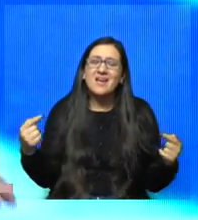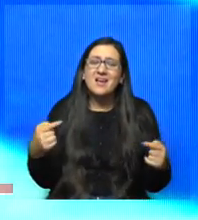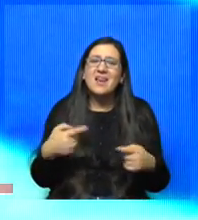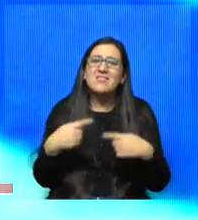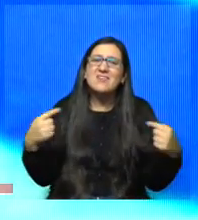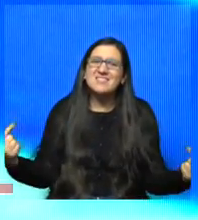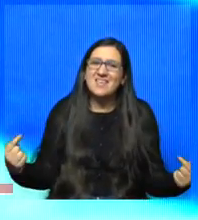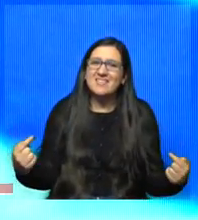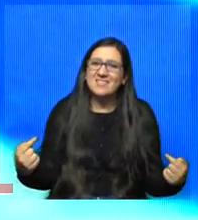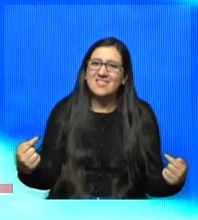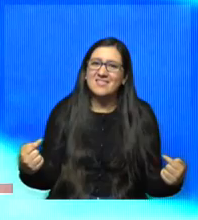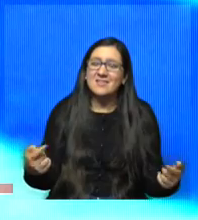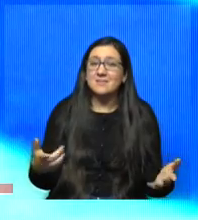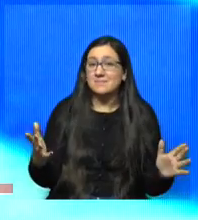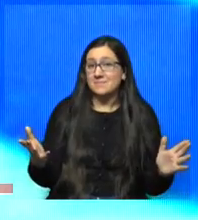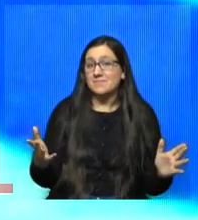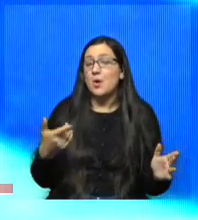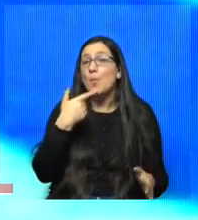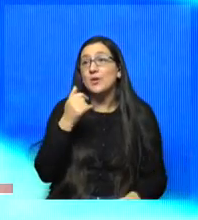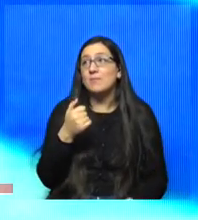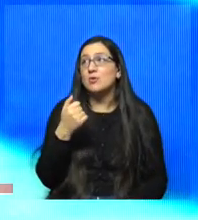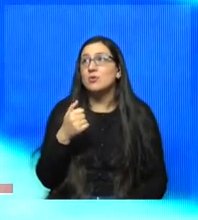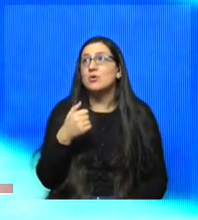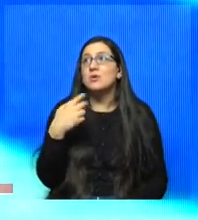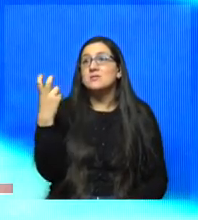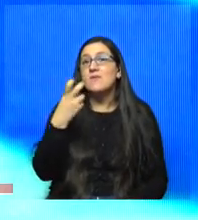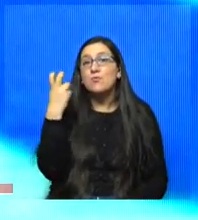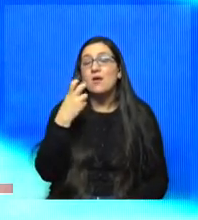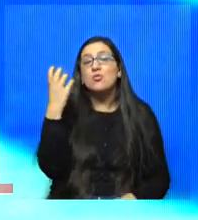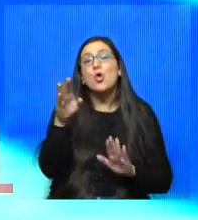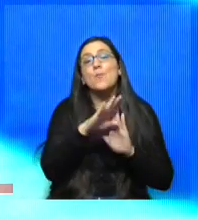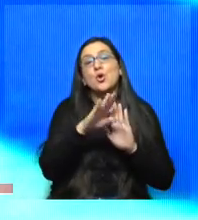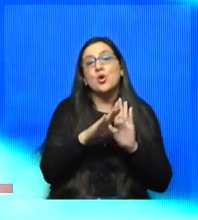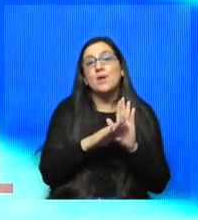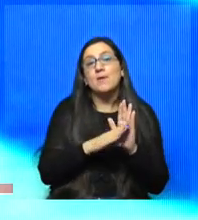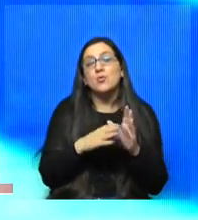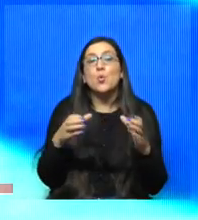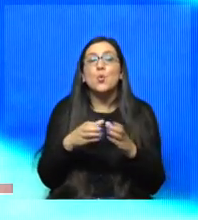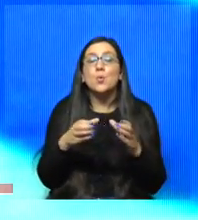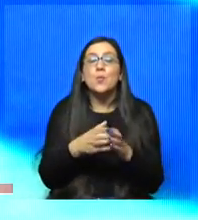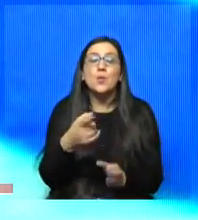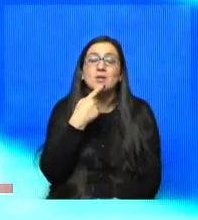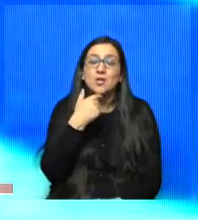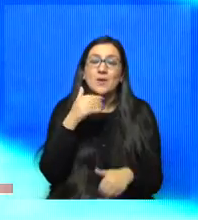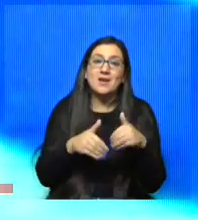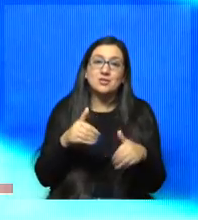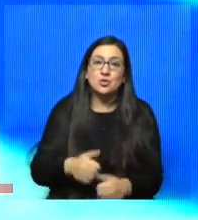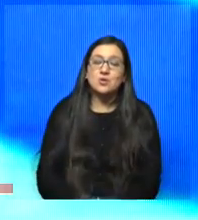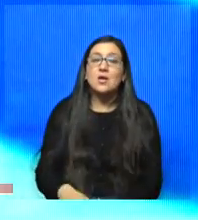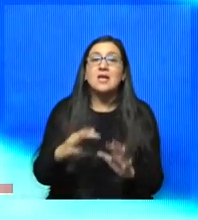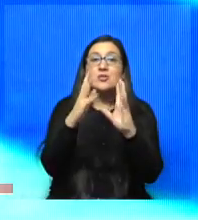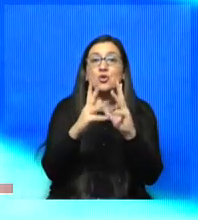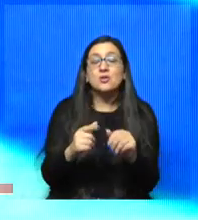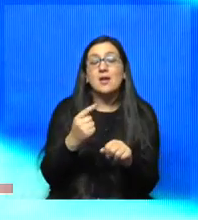pongo un ejemplo. Y si cuando vas a elegir, a buscar el programa de tales grupos políticos para las elecciones, y te ordena